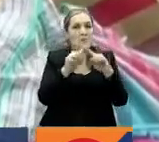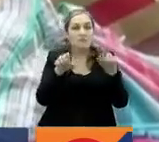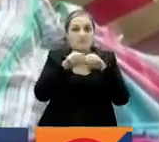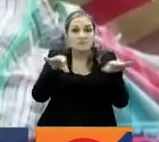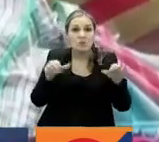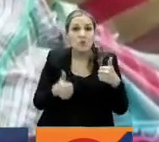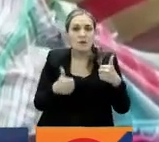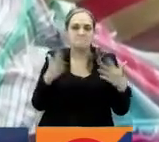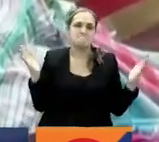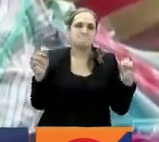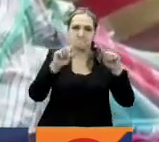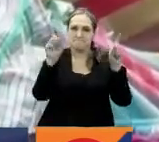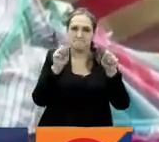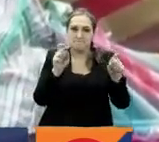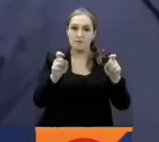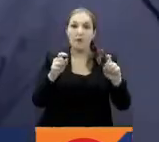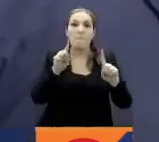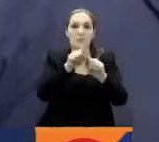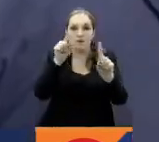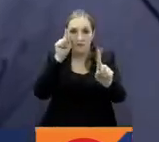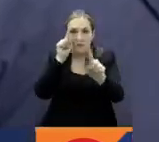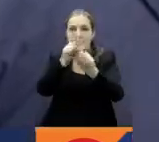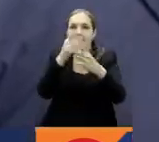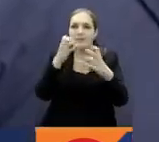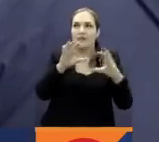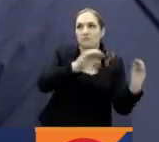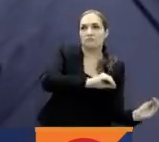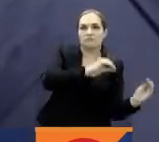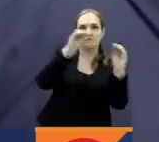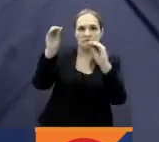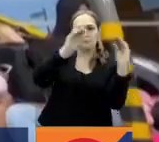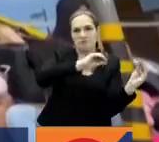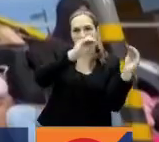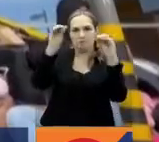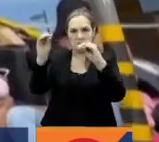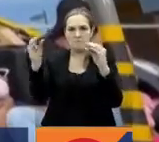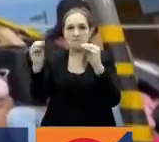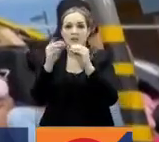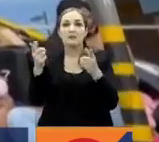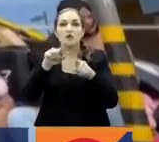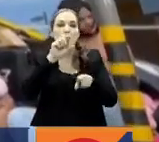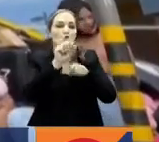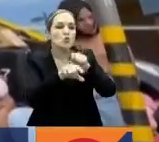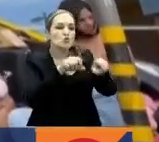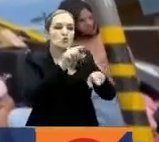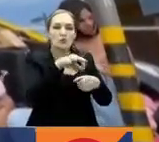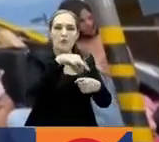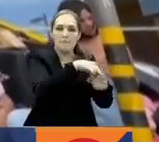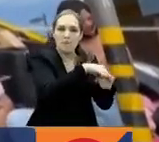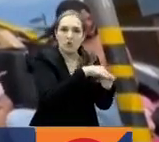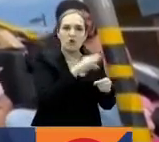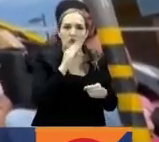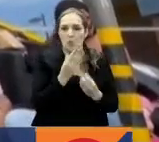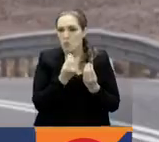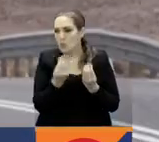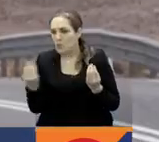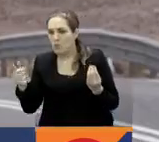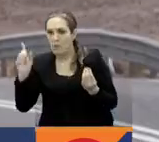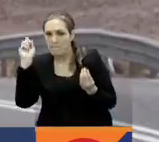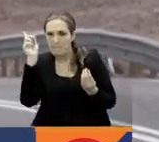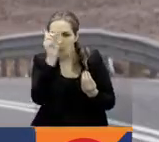se estableció que el norte que los ocupa será un mecanismo de consulta que reúna a diversos actores políticos y